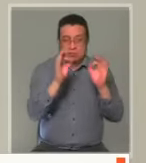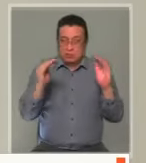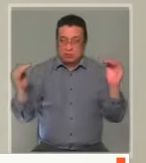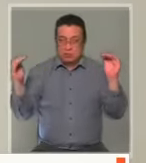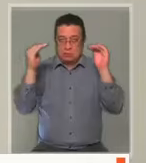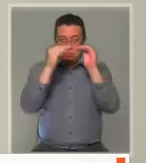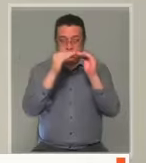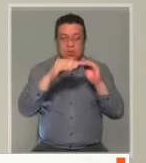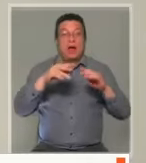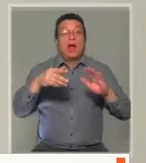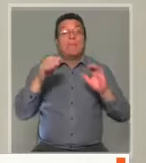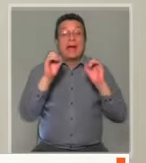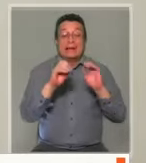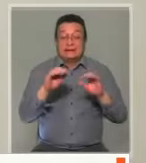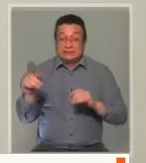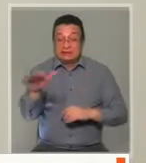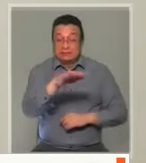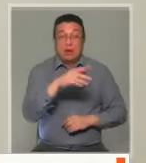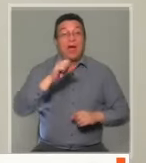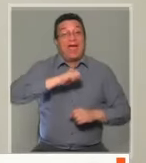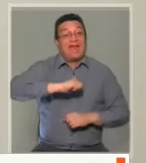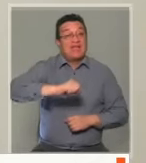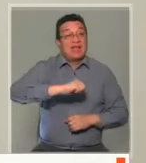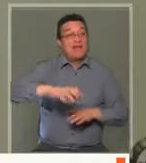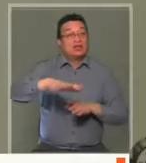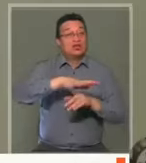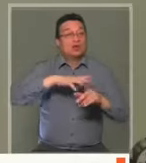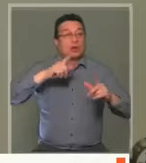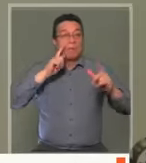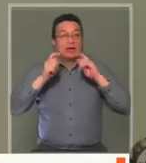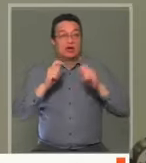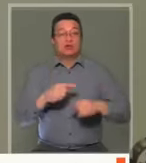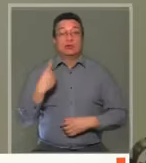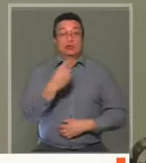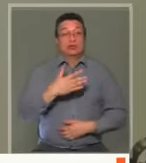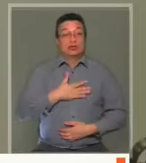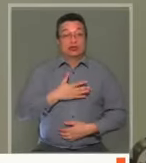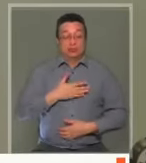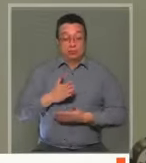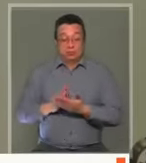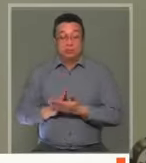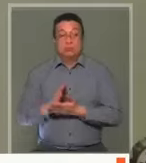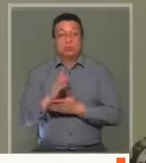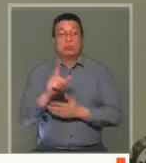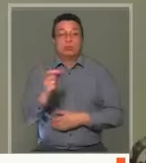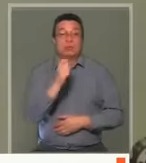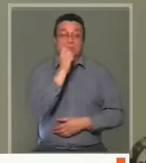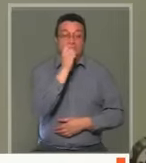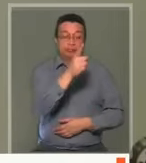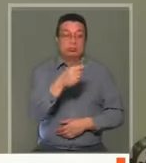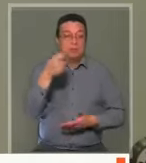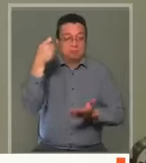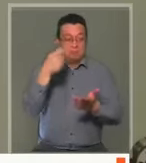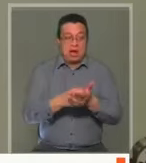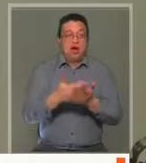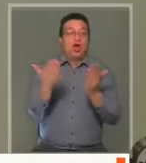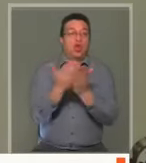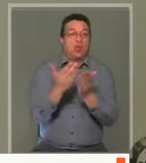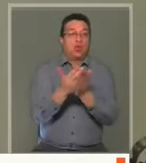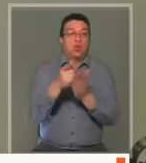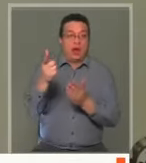nivel de enseñanza para evitar posibles situaciones de riesgo. Por nuestra parte, vamos a iniciar con una acción de indemnización de perjuicio en contra del